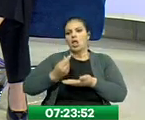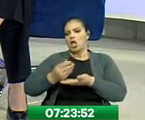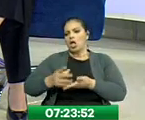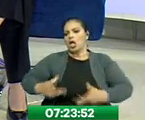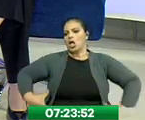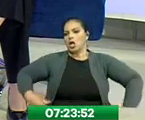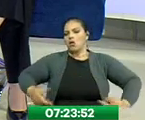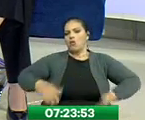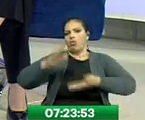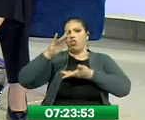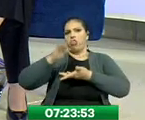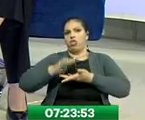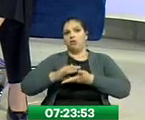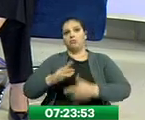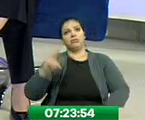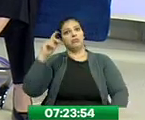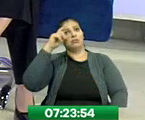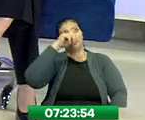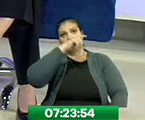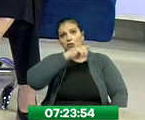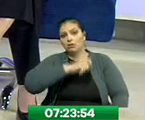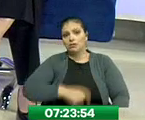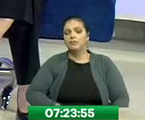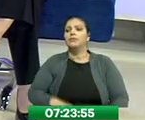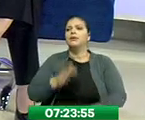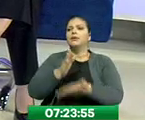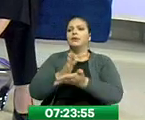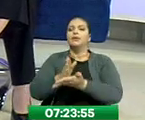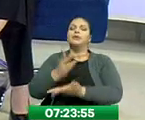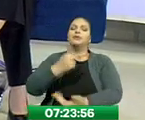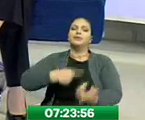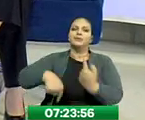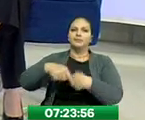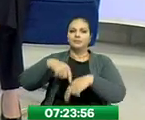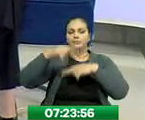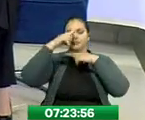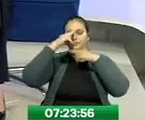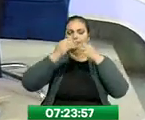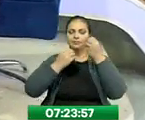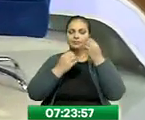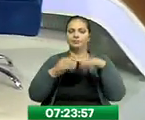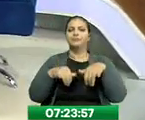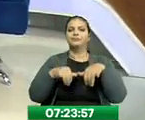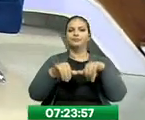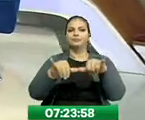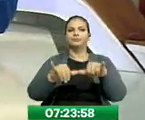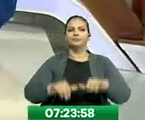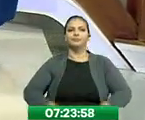Momento de ir a una breve pausa y enseguida regresamos con mucho más desde la Noticia Primera Emisión.